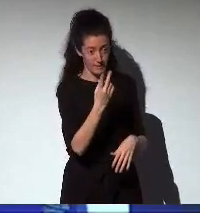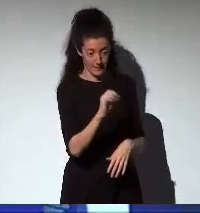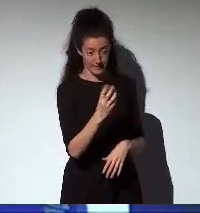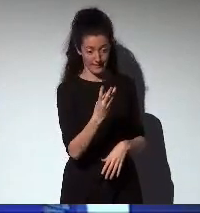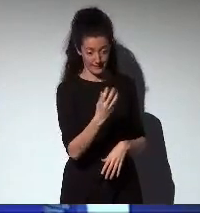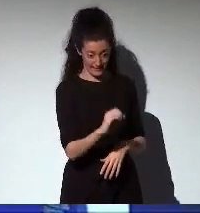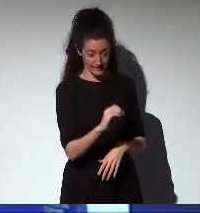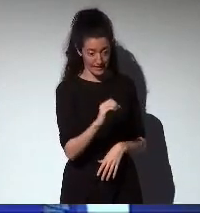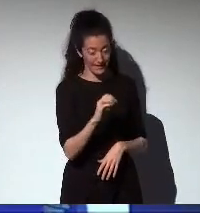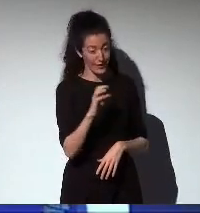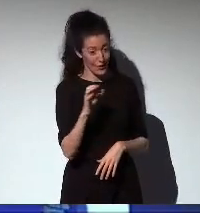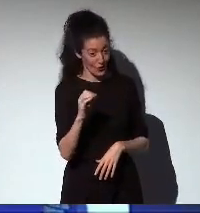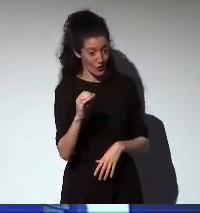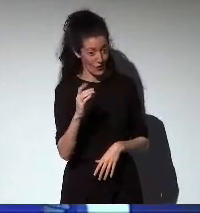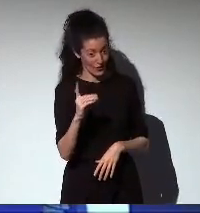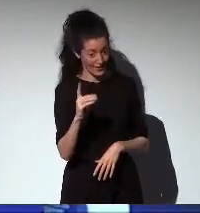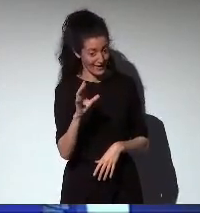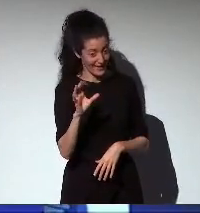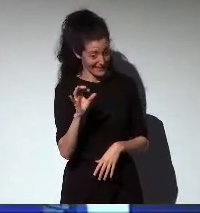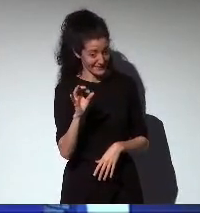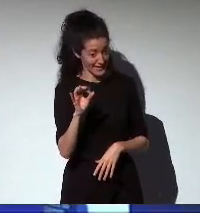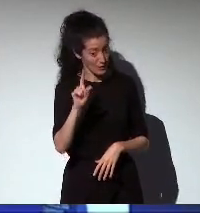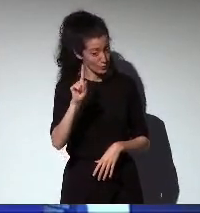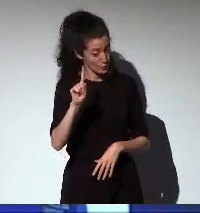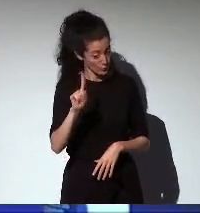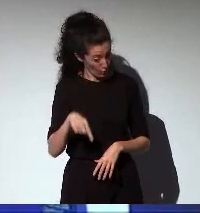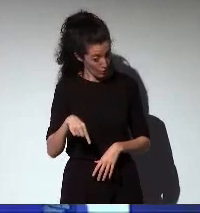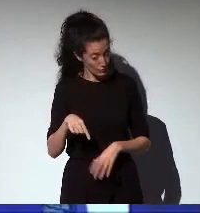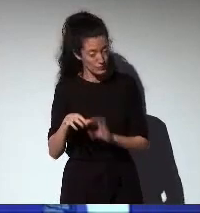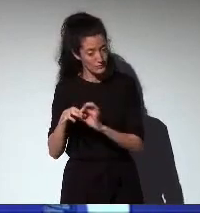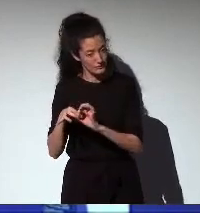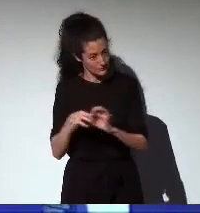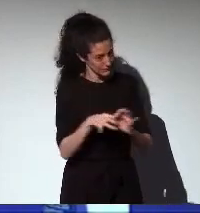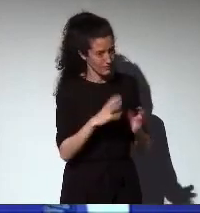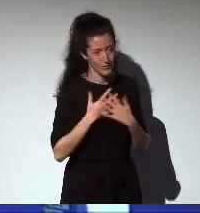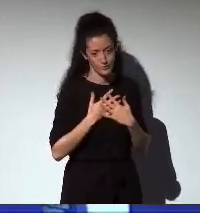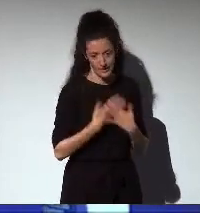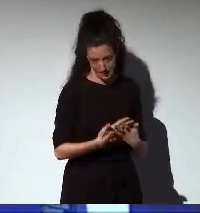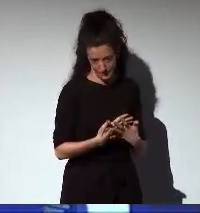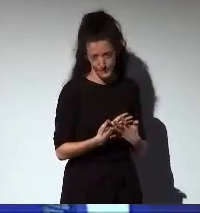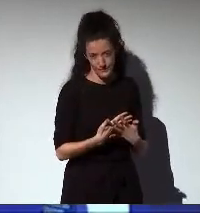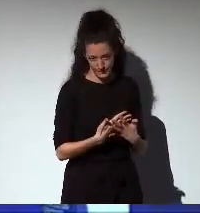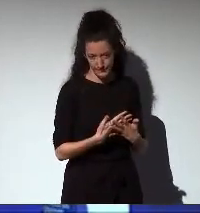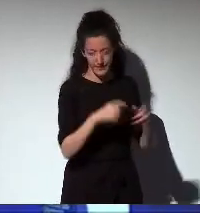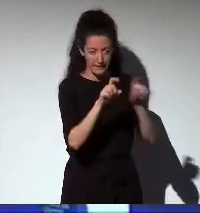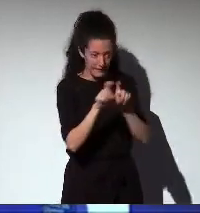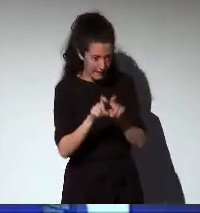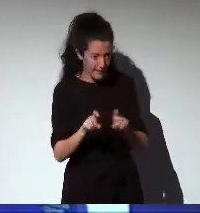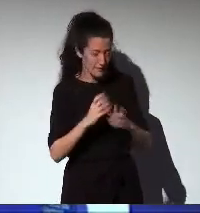tenga esa interconexión o esa conexión directa y esté relacionado con el voluntariado y la acción voluntaria de las entidades de